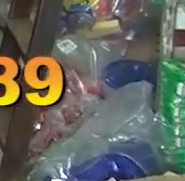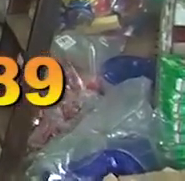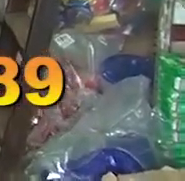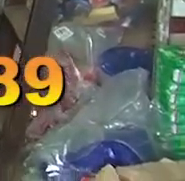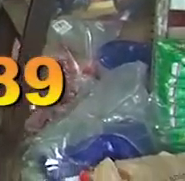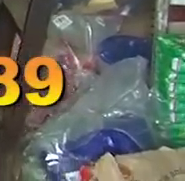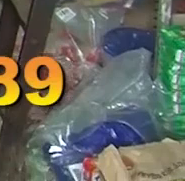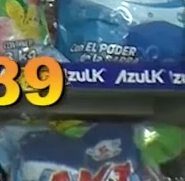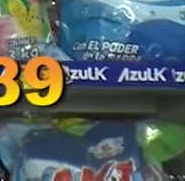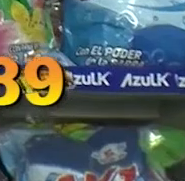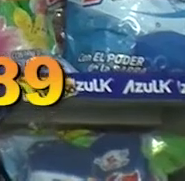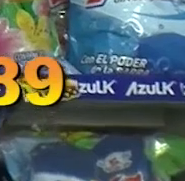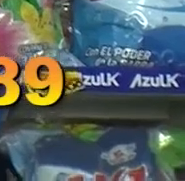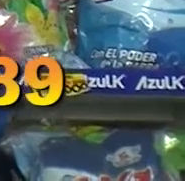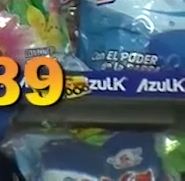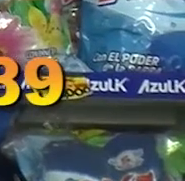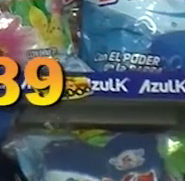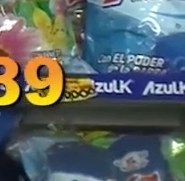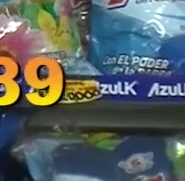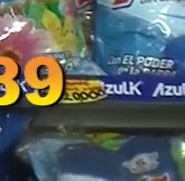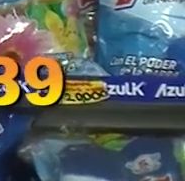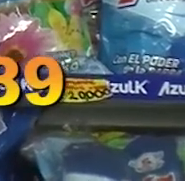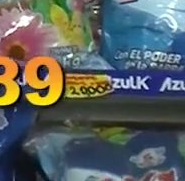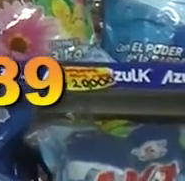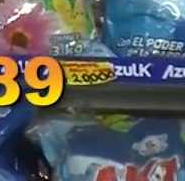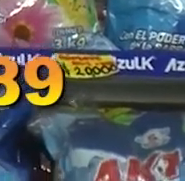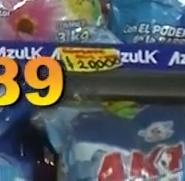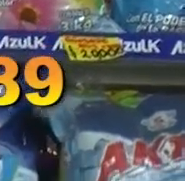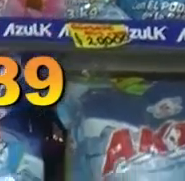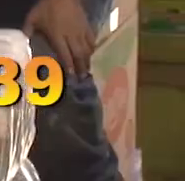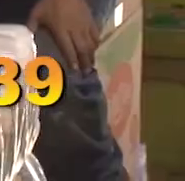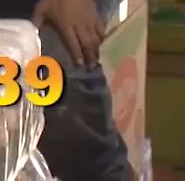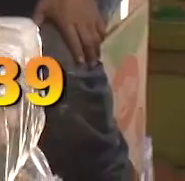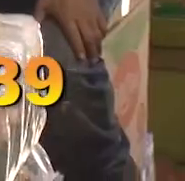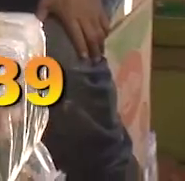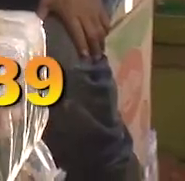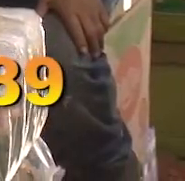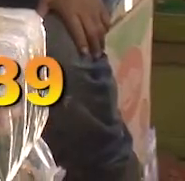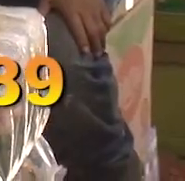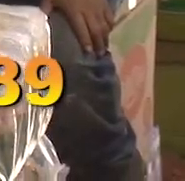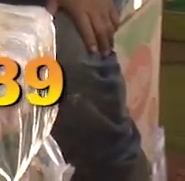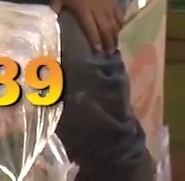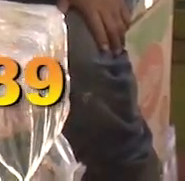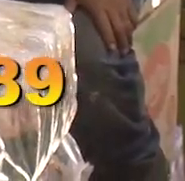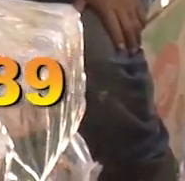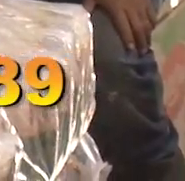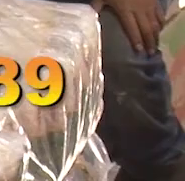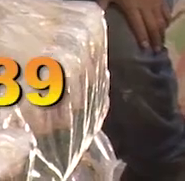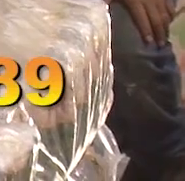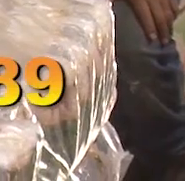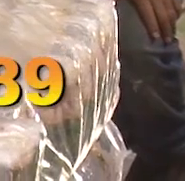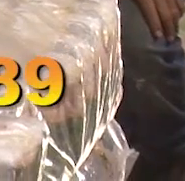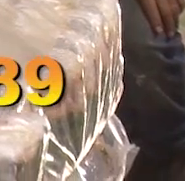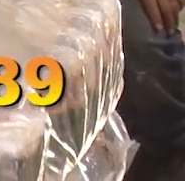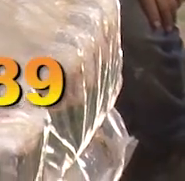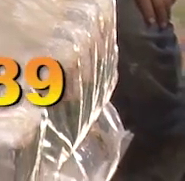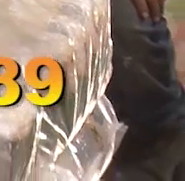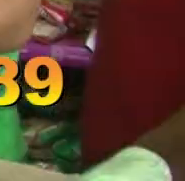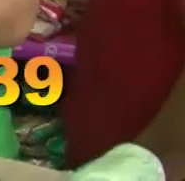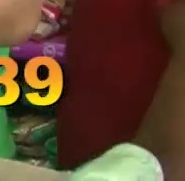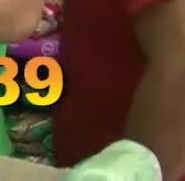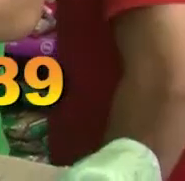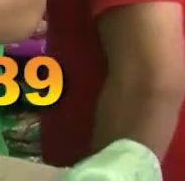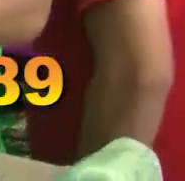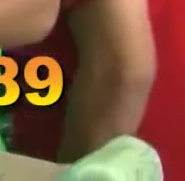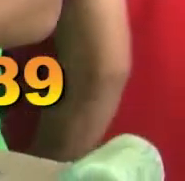de calidad, con excelentes precios y la mejor atención, venga al Supermercado Dinastía en Santa Elena, calle